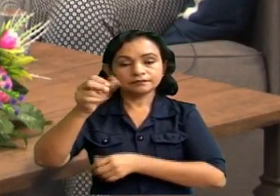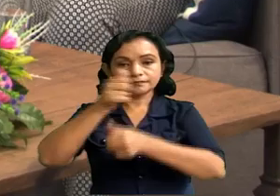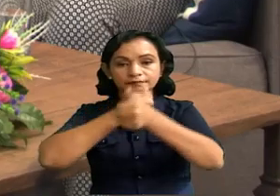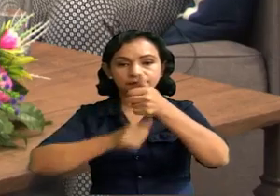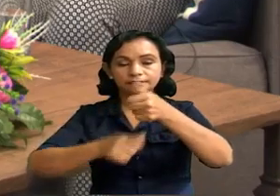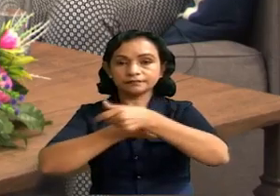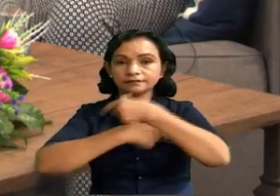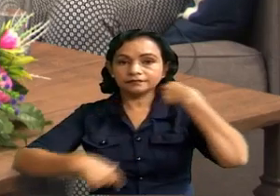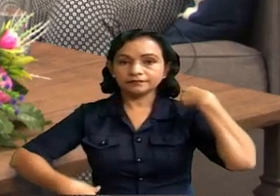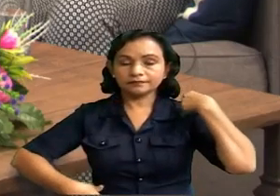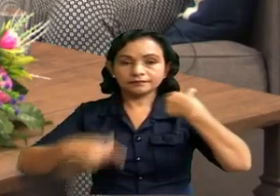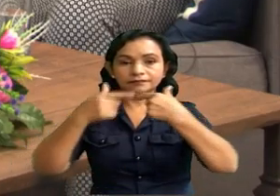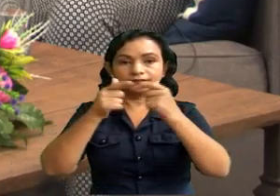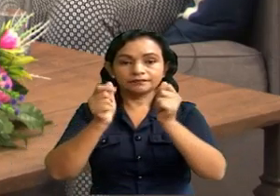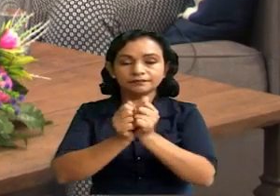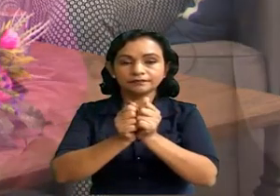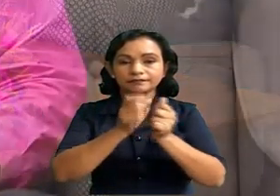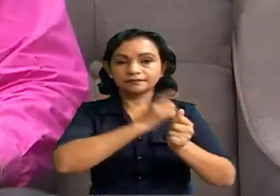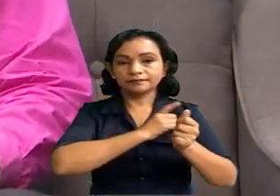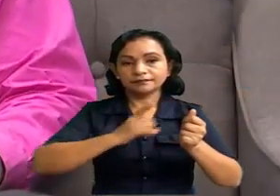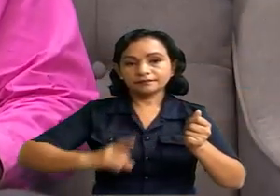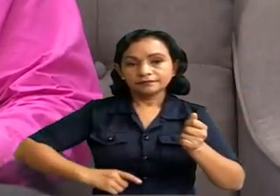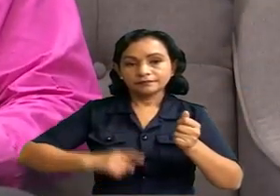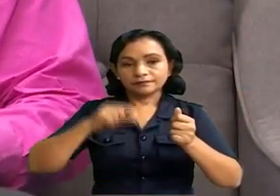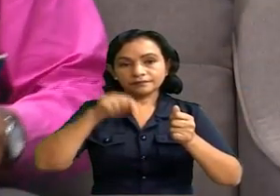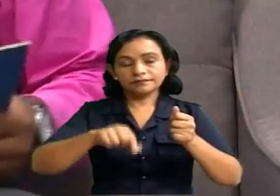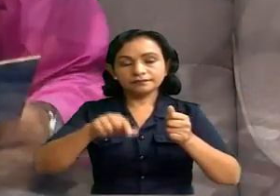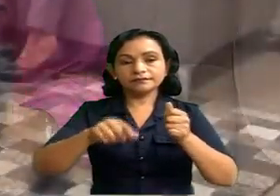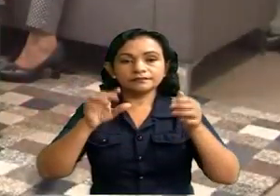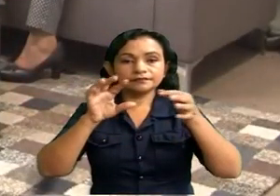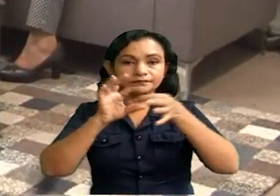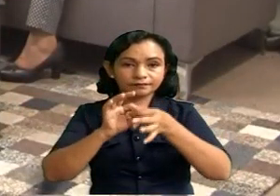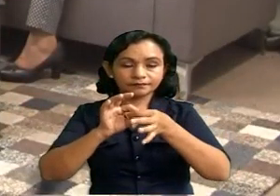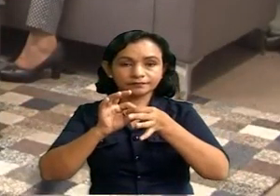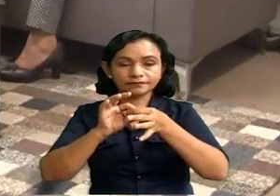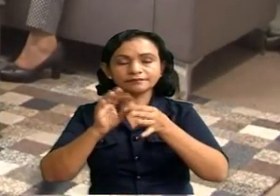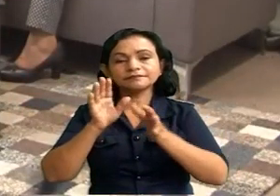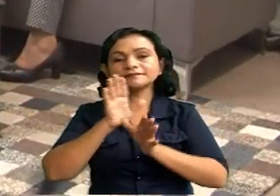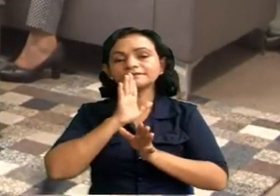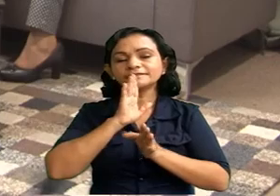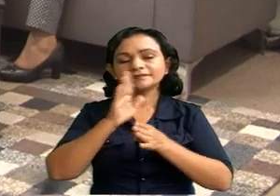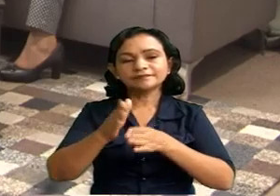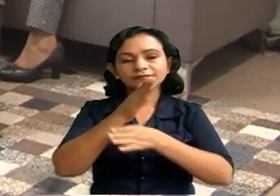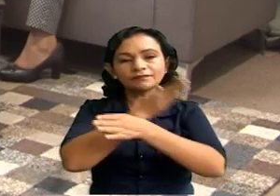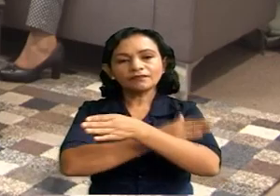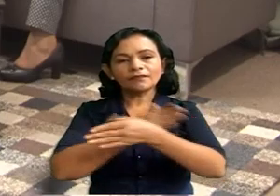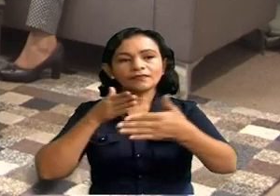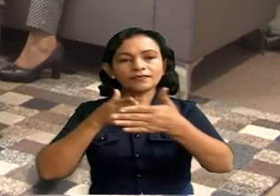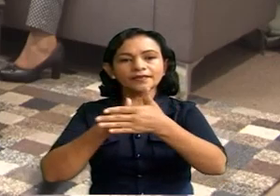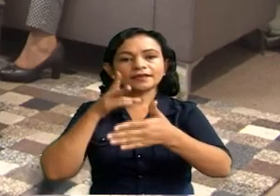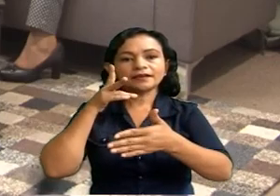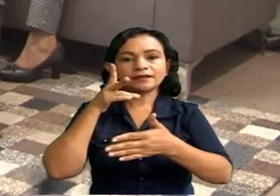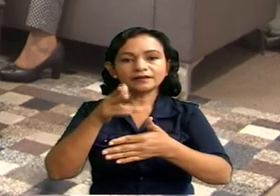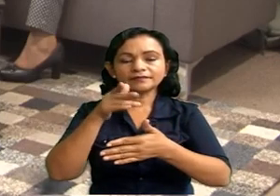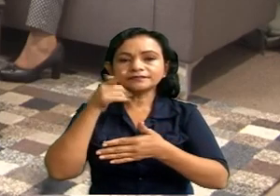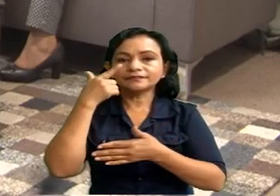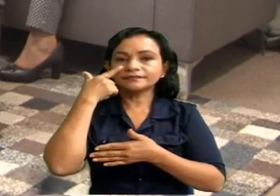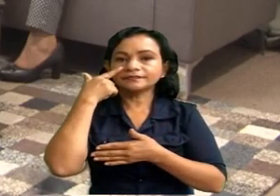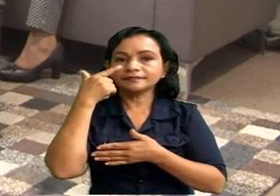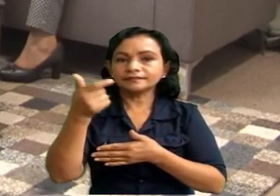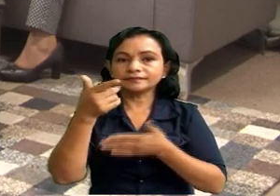grupo parlamentario, y también ambas diputadas ante la Asamblea Nacional. Muchas gracias. Y pues antes de irnos a la pausa, ¿no? Diputada Johanna, conocer un